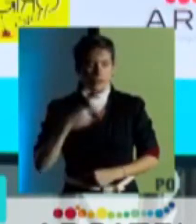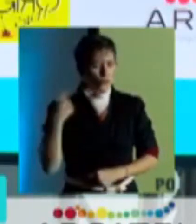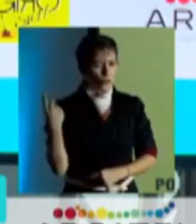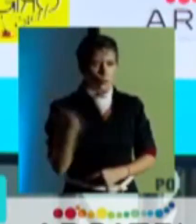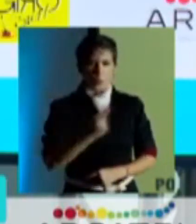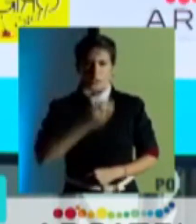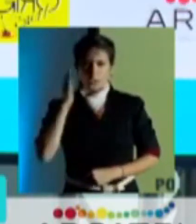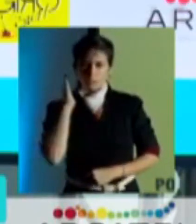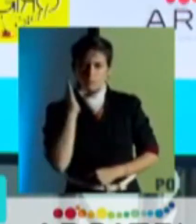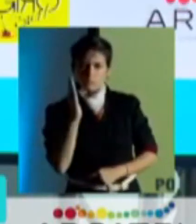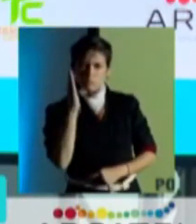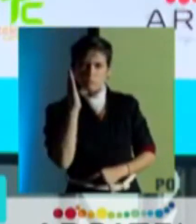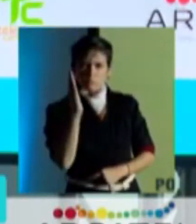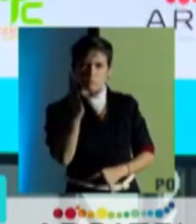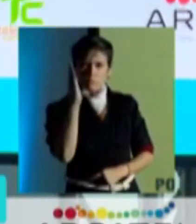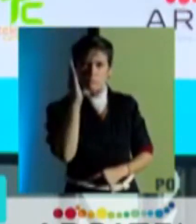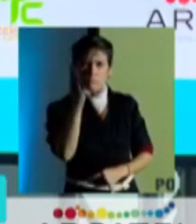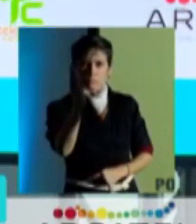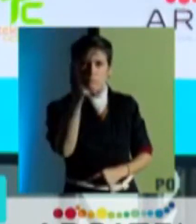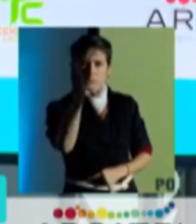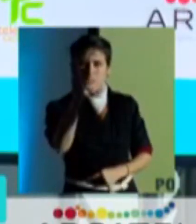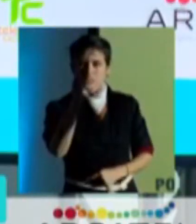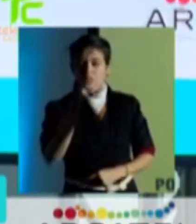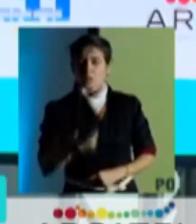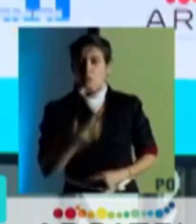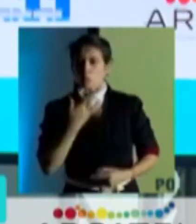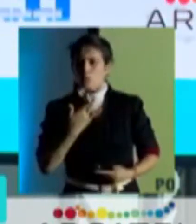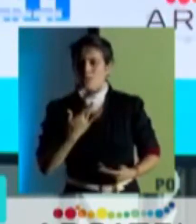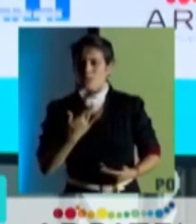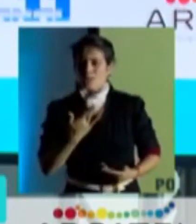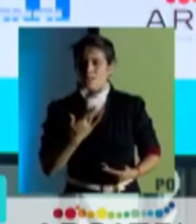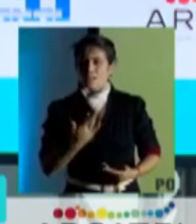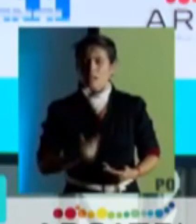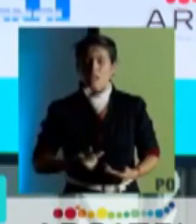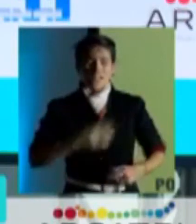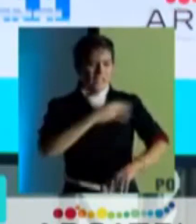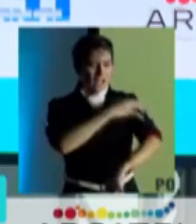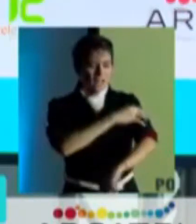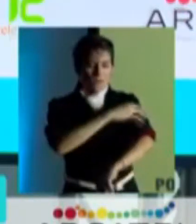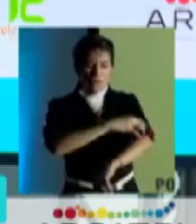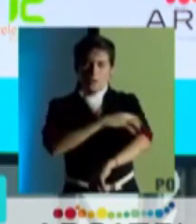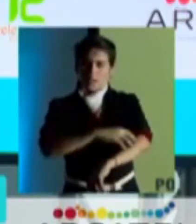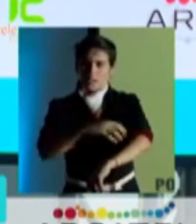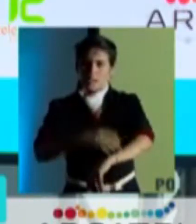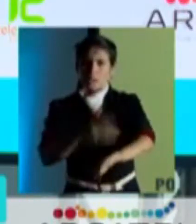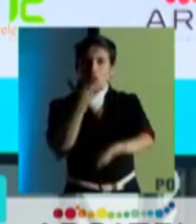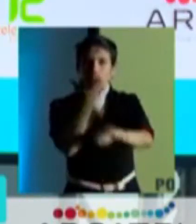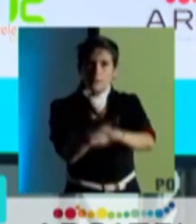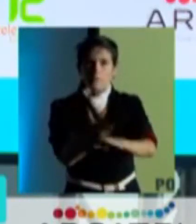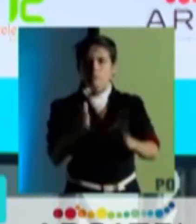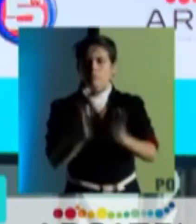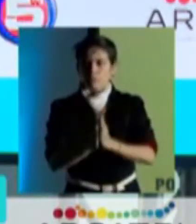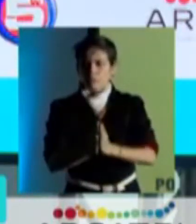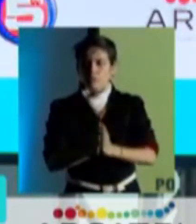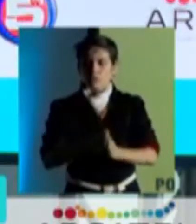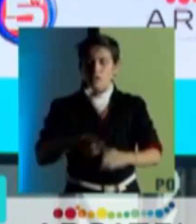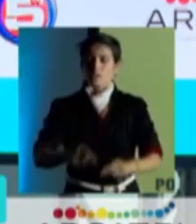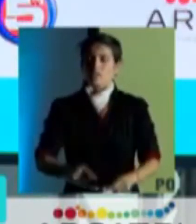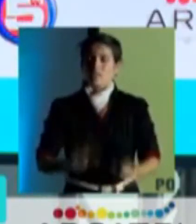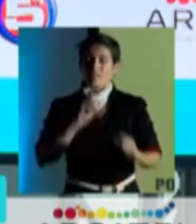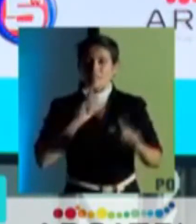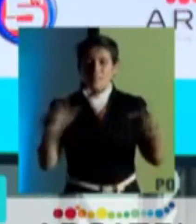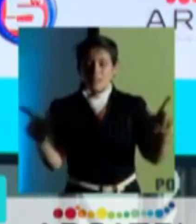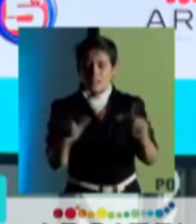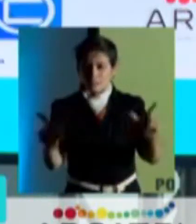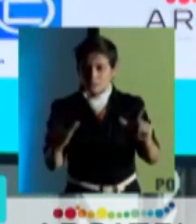línea responde a un clamor que se aprecia en cada región del país que los canales de alcatel